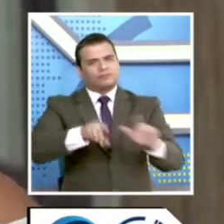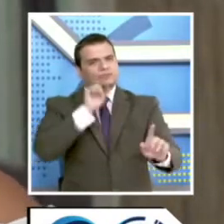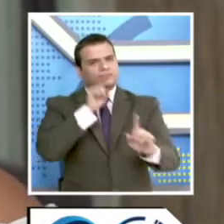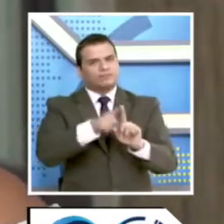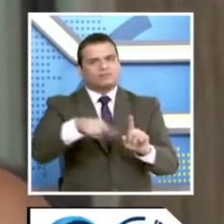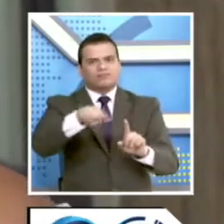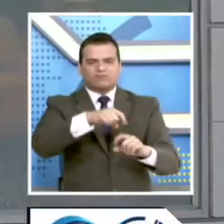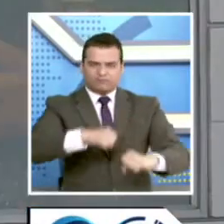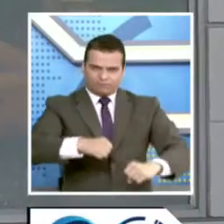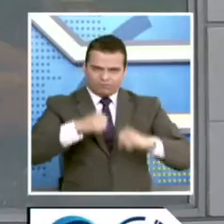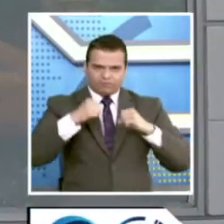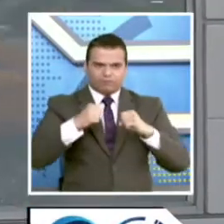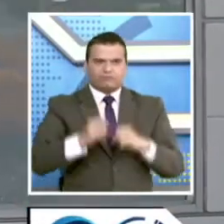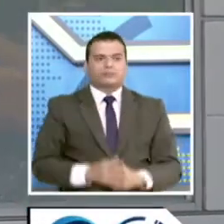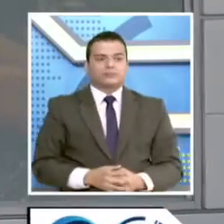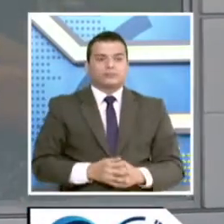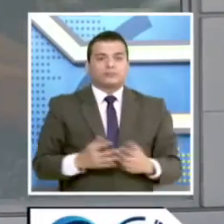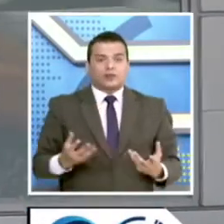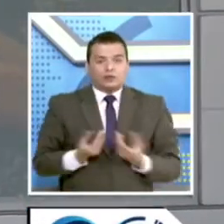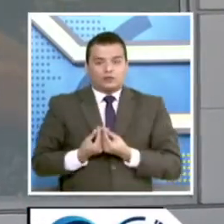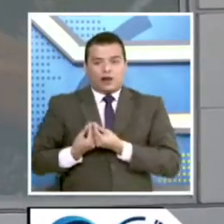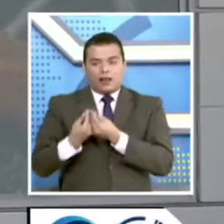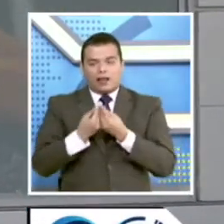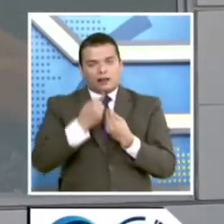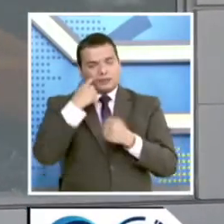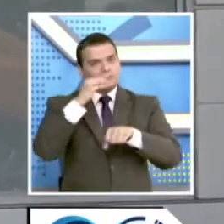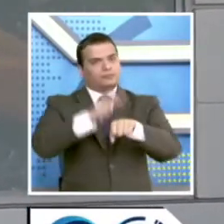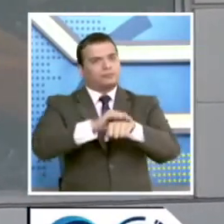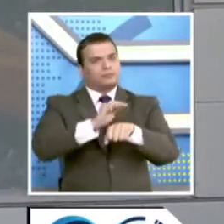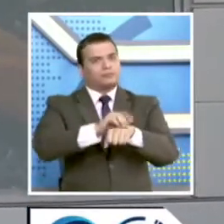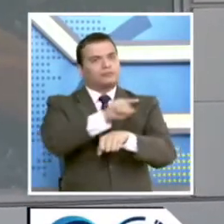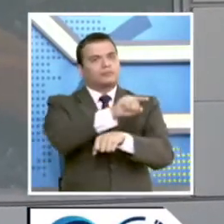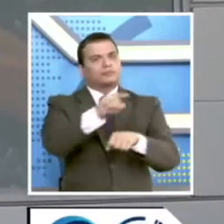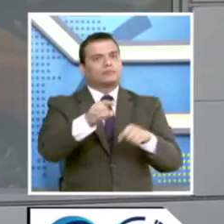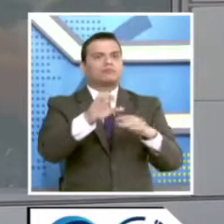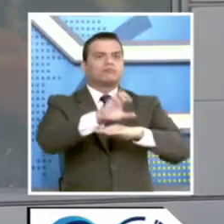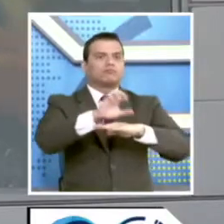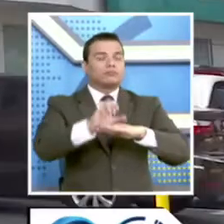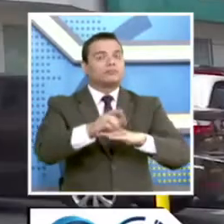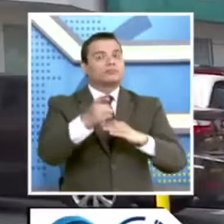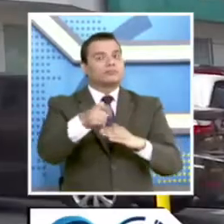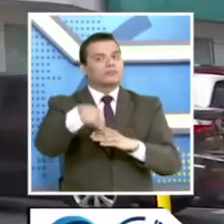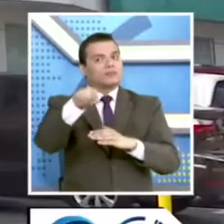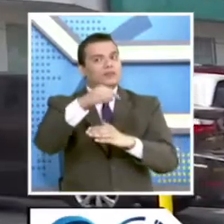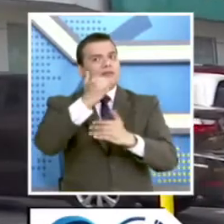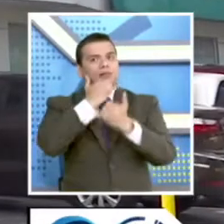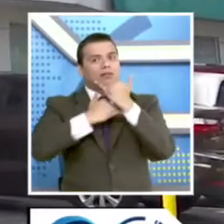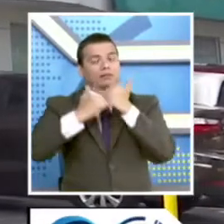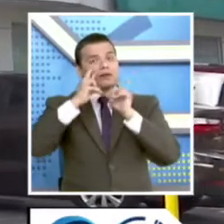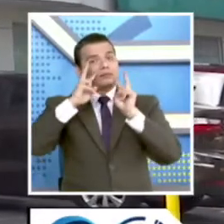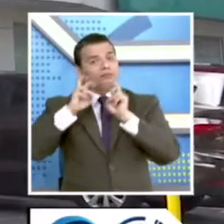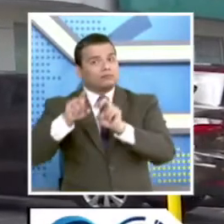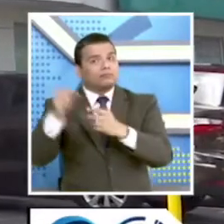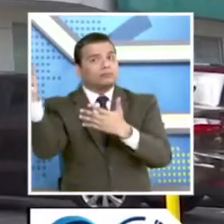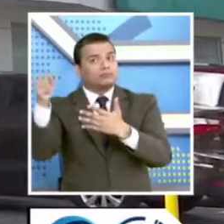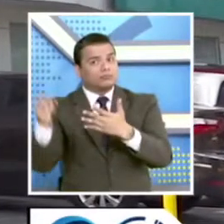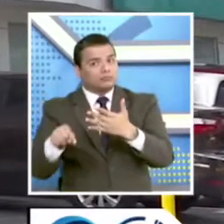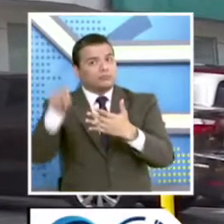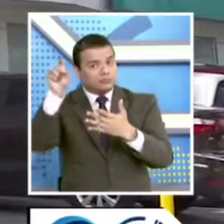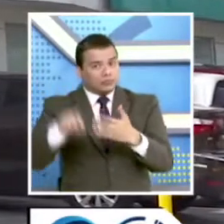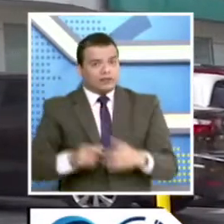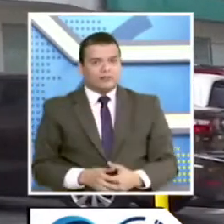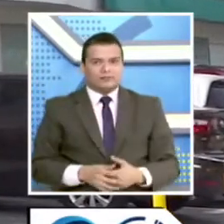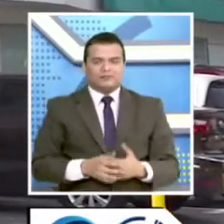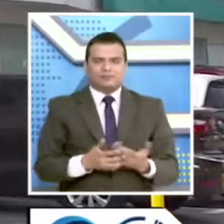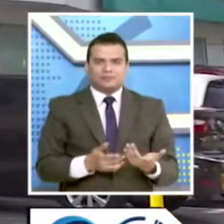fortalecer y para mejorar. Varios concejales de la ciudad piden a las autoridades competentes investigar los señalamientos. Las historias clínicas